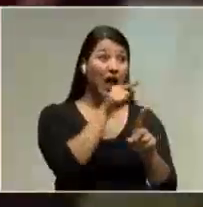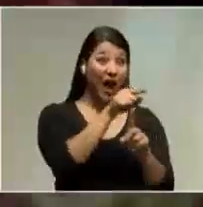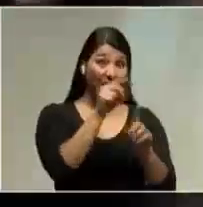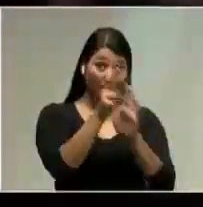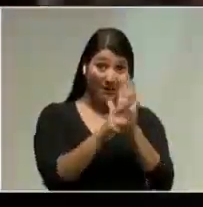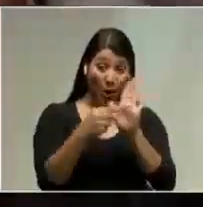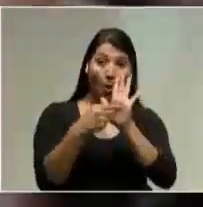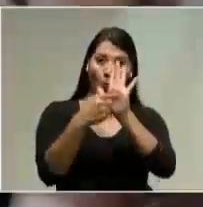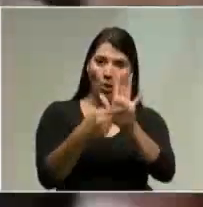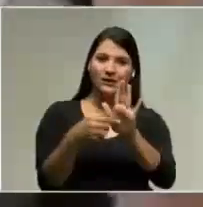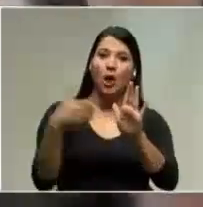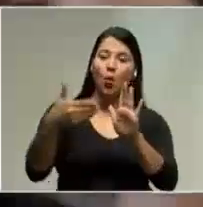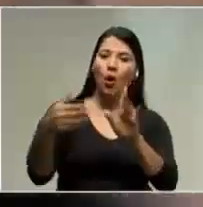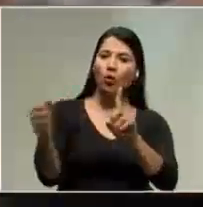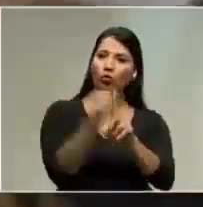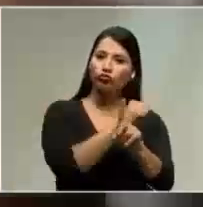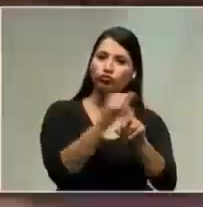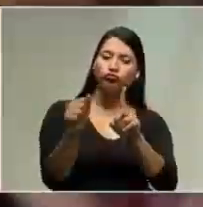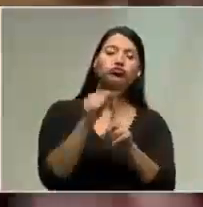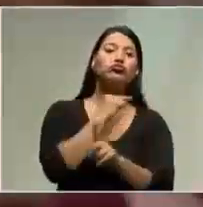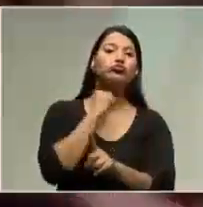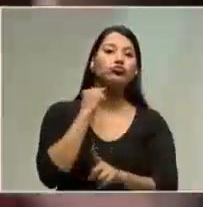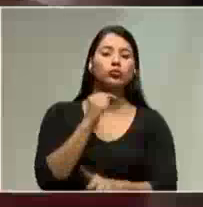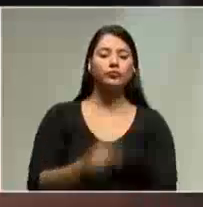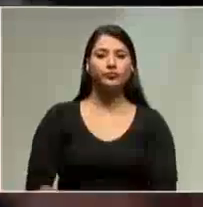grupos progubernamentales.